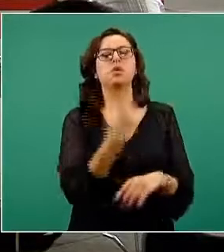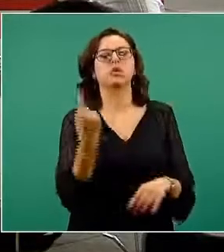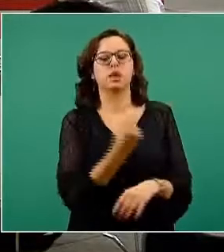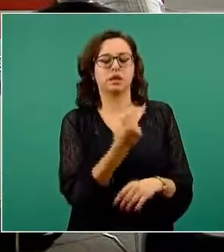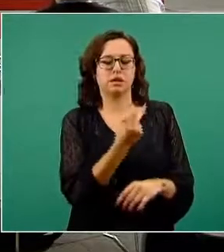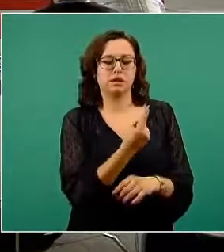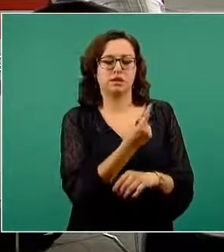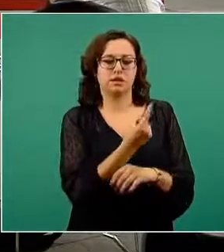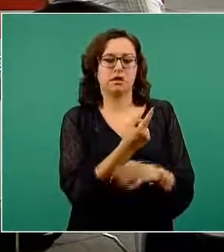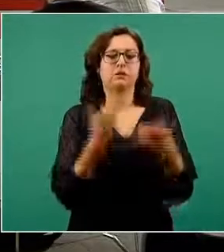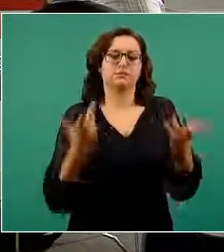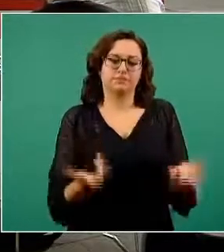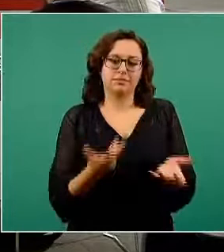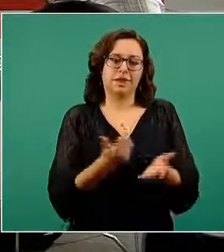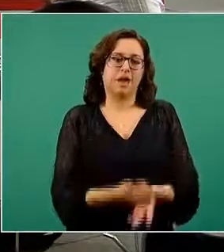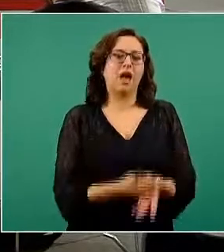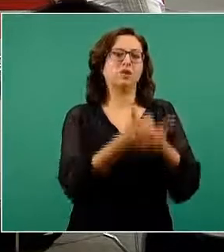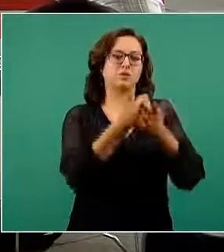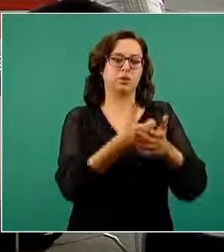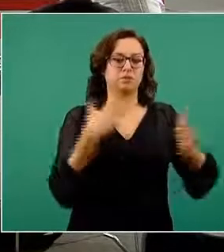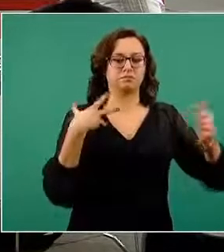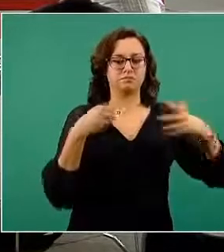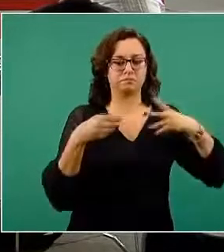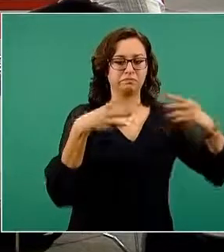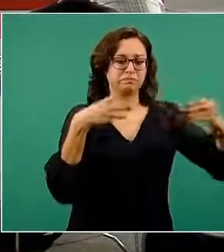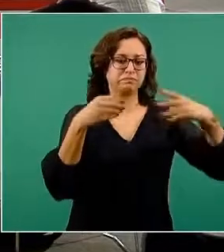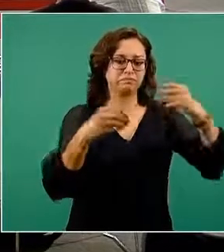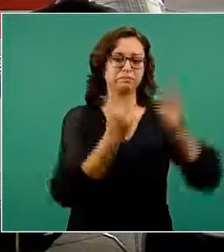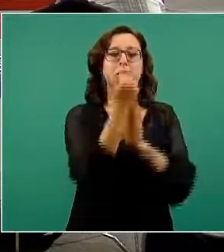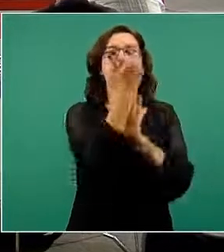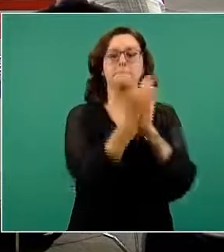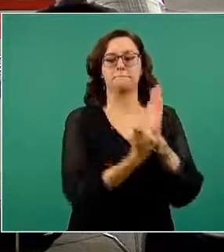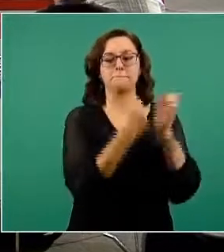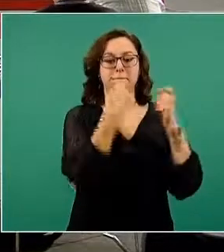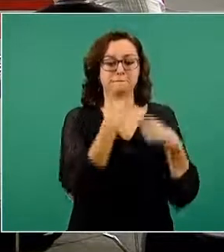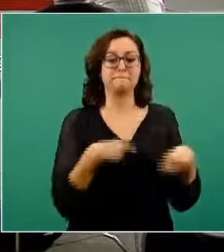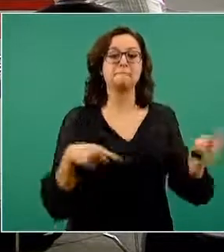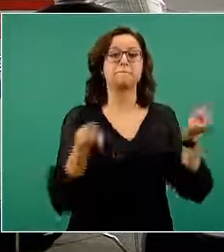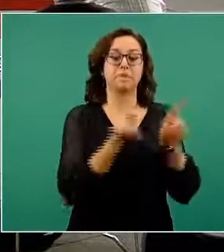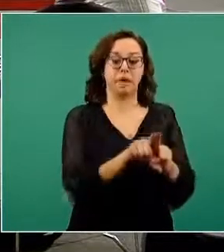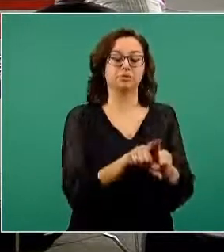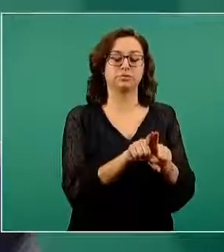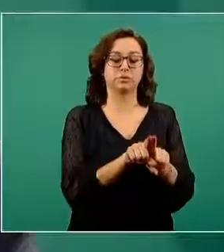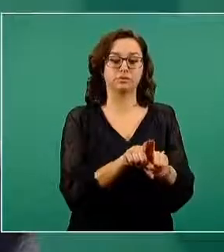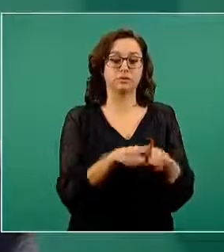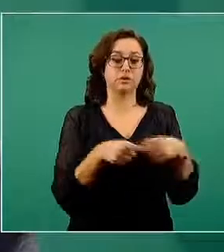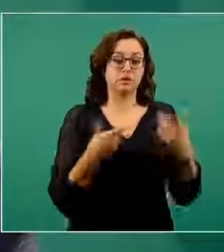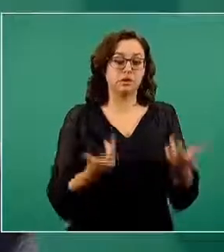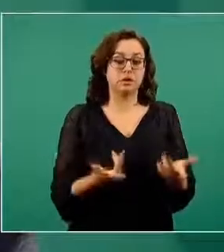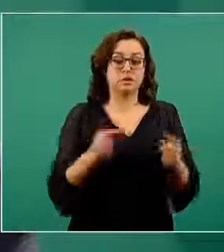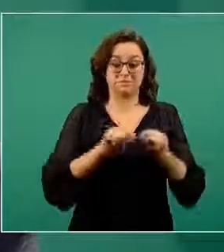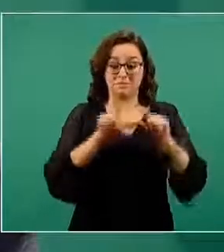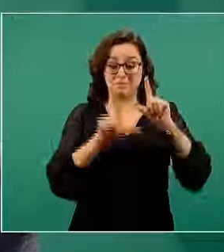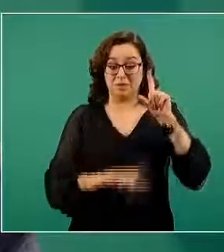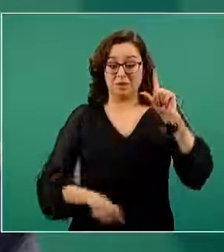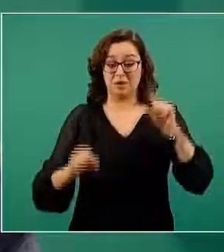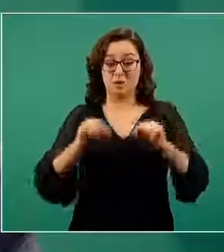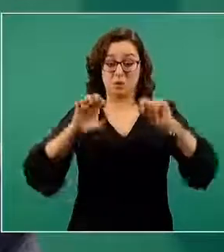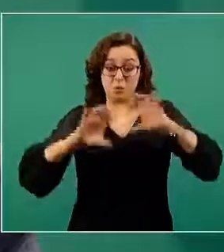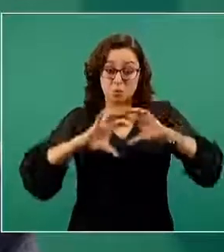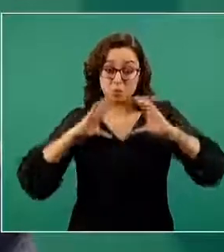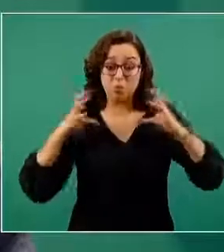Porque eso ayuda de manera directa a que haya menos contagios. Durante muchos meses, en México y en todo el